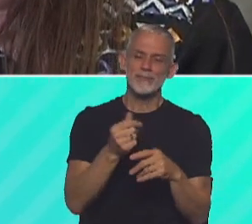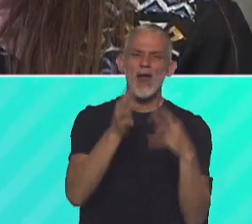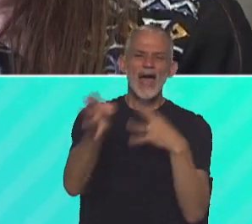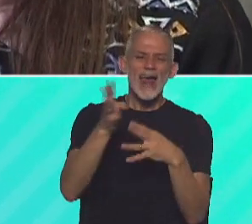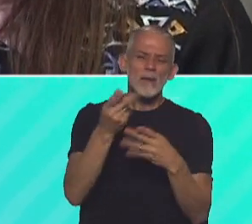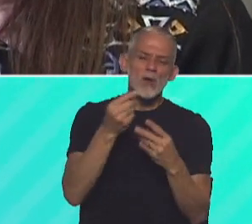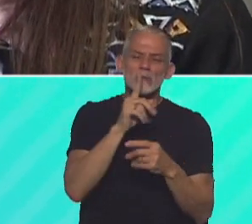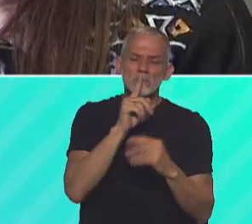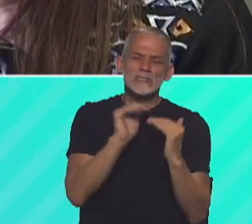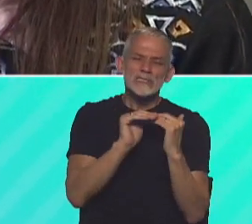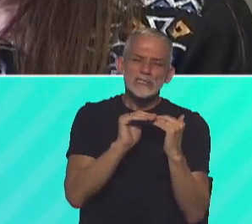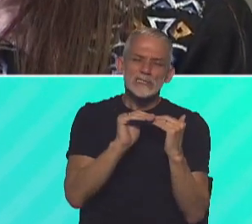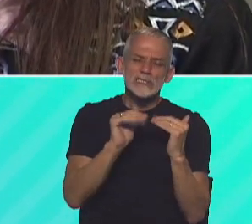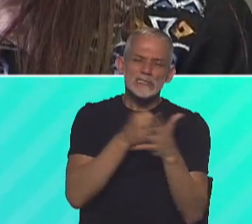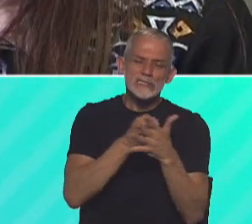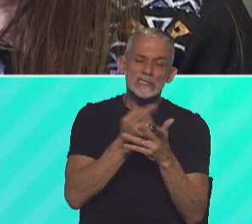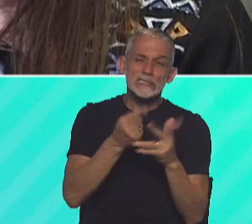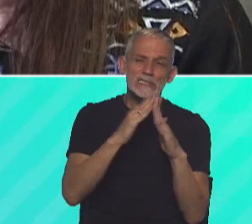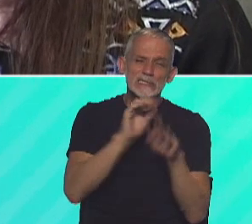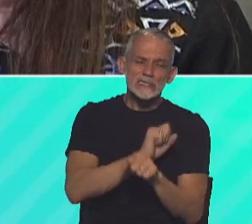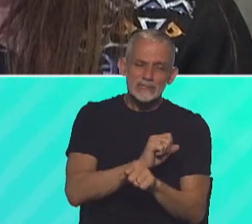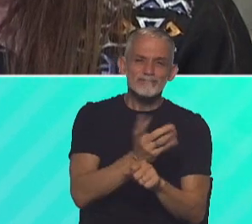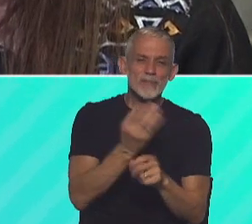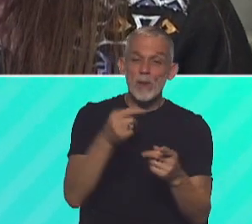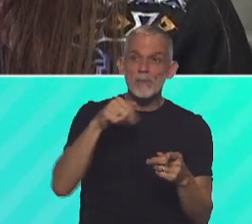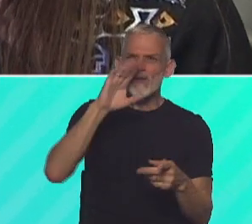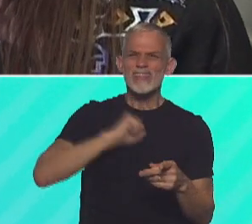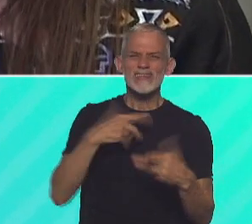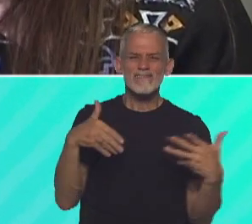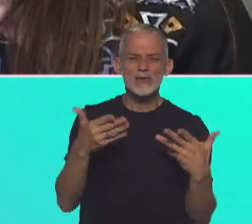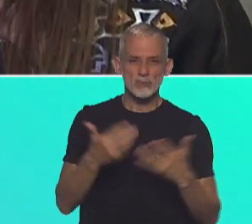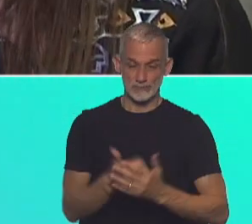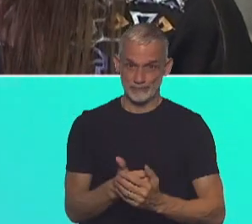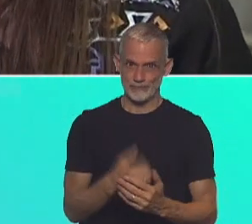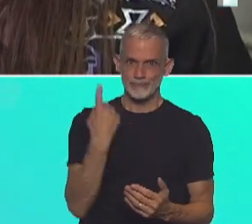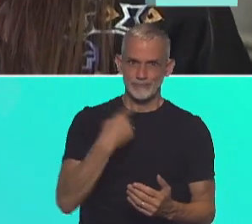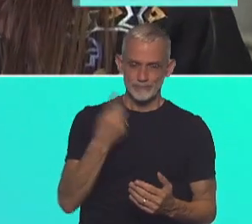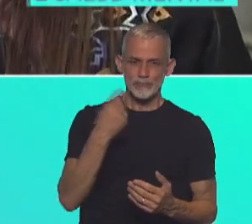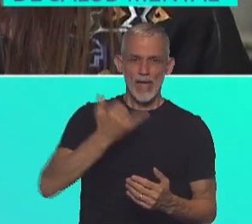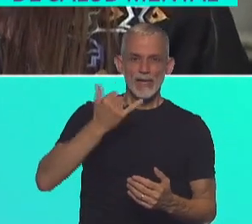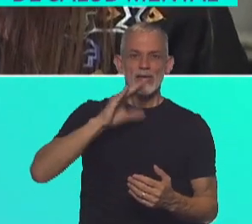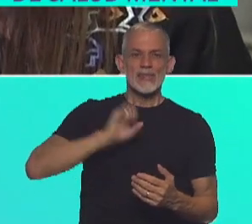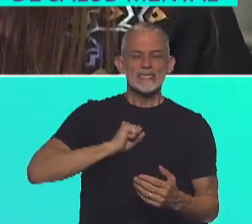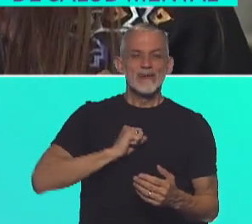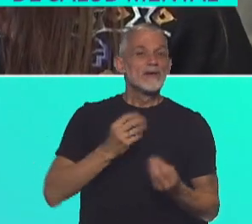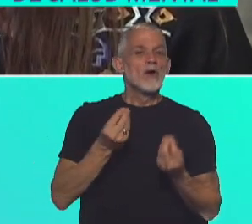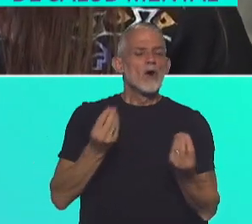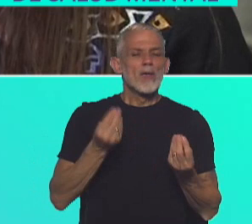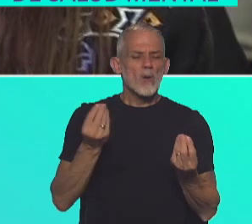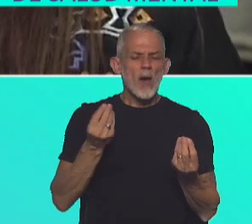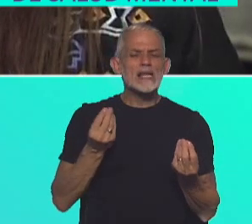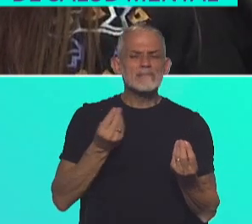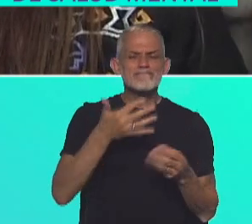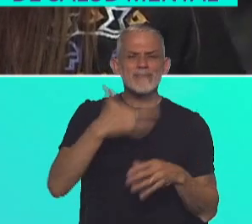de la República hoy, ¿ante qué desafío nos encontramos? Nos encontramos frente a este desafío justamente de